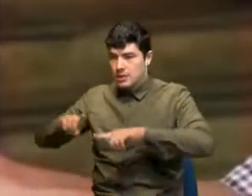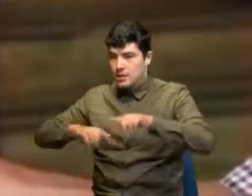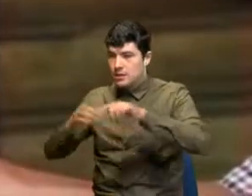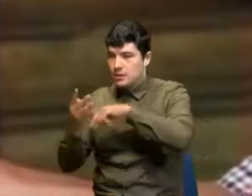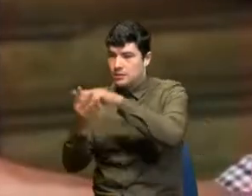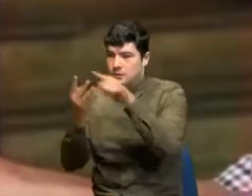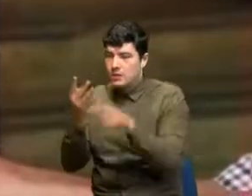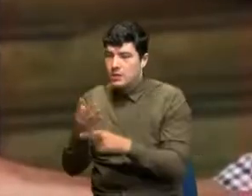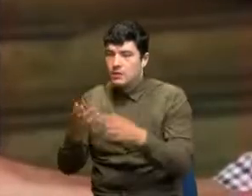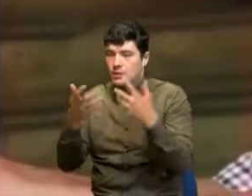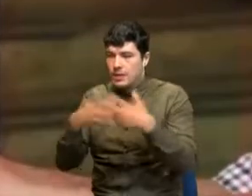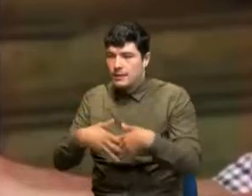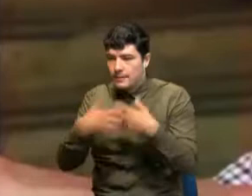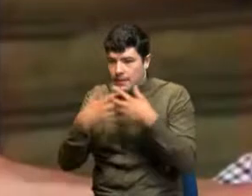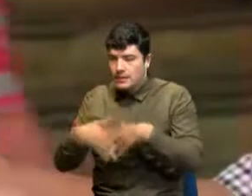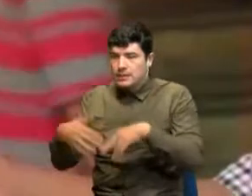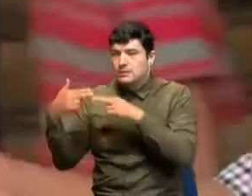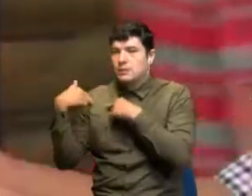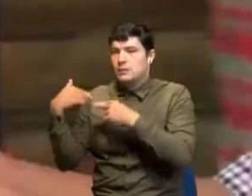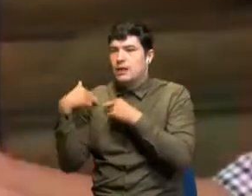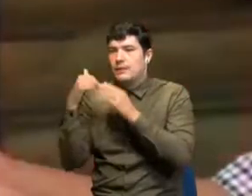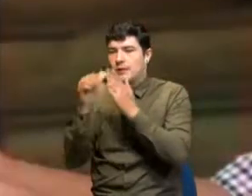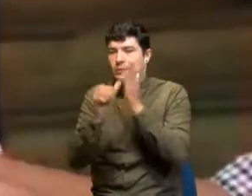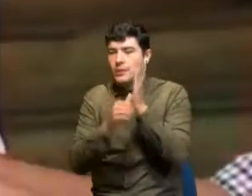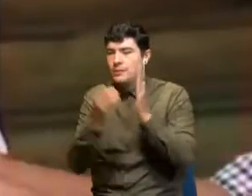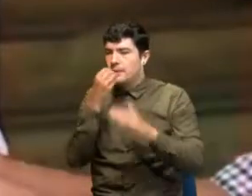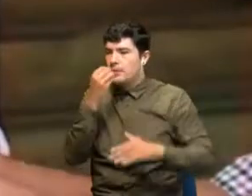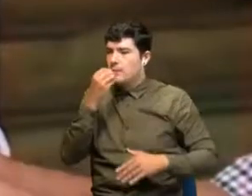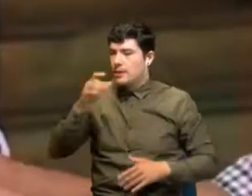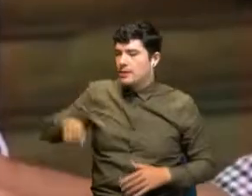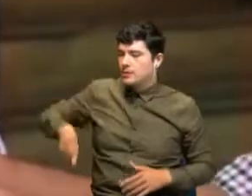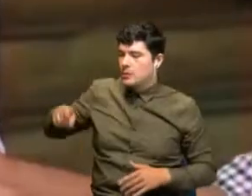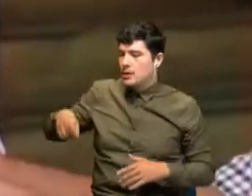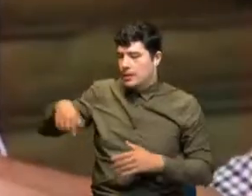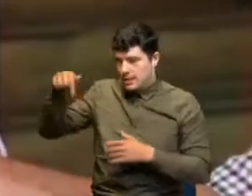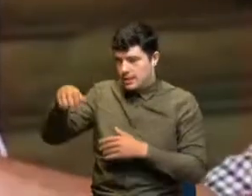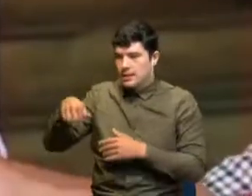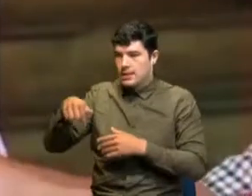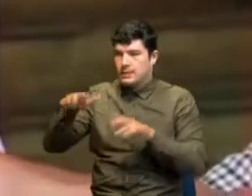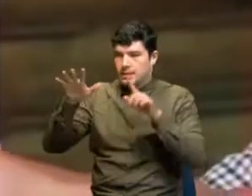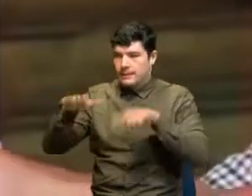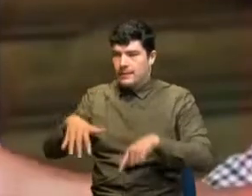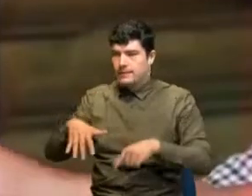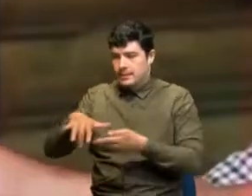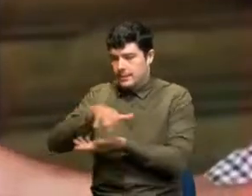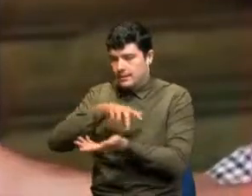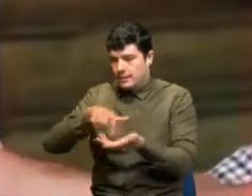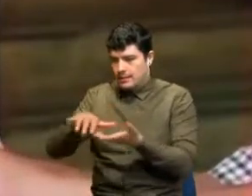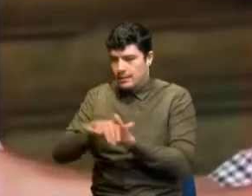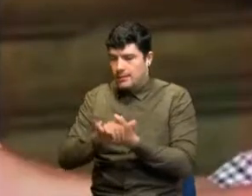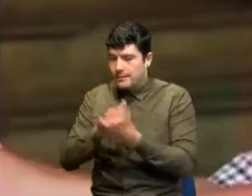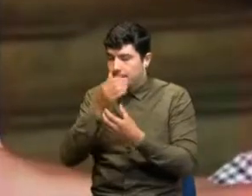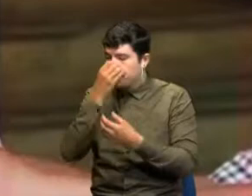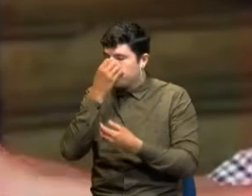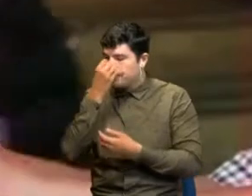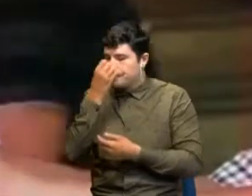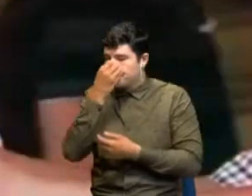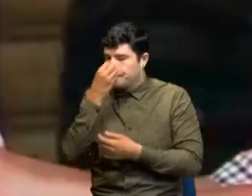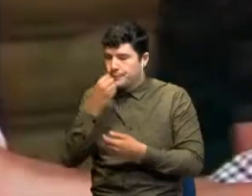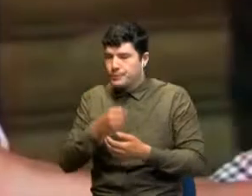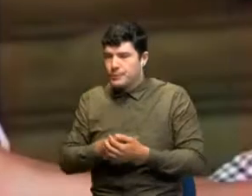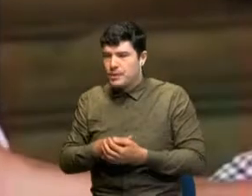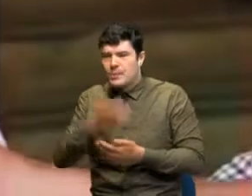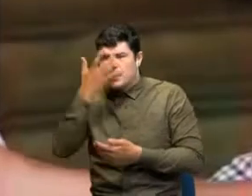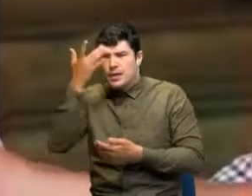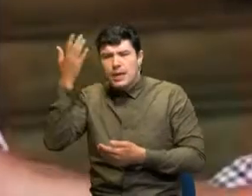cuatro operadores del programa de alimentación escolar de este semestre esto lo hacemos tras un informe